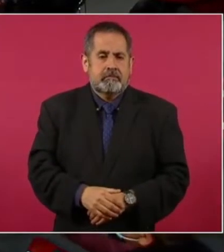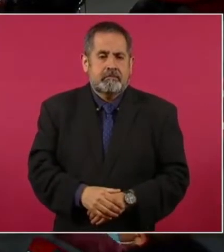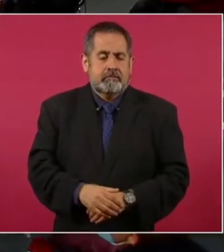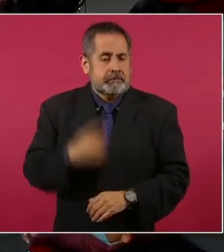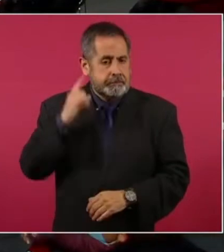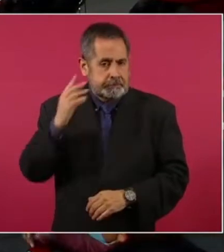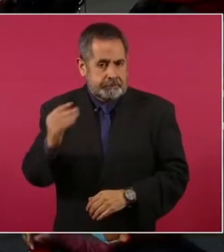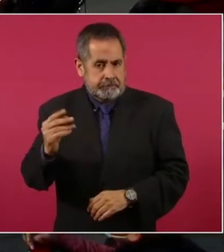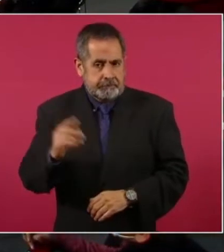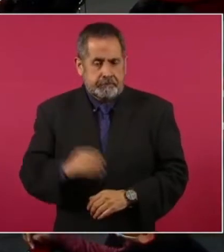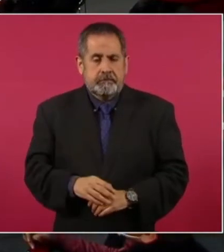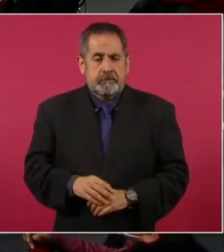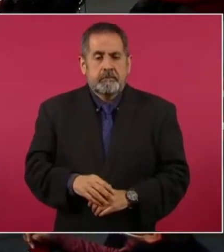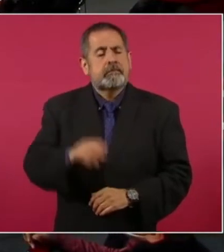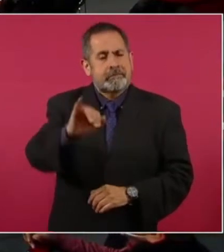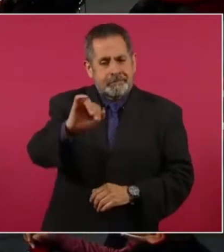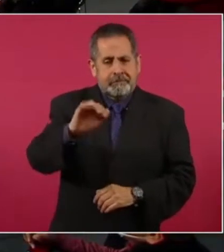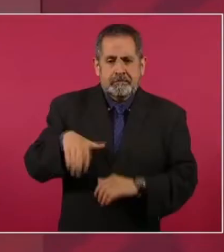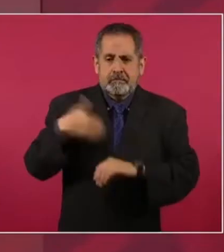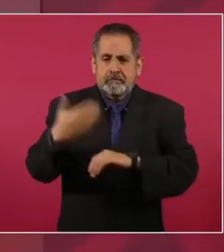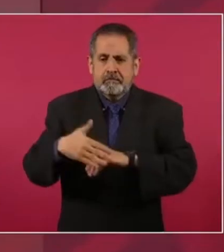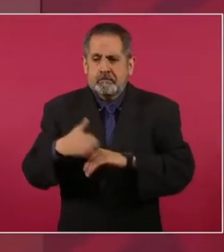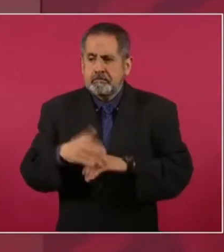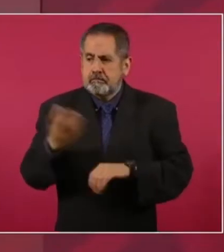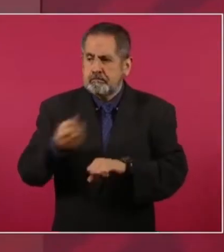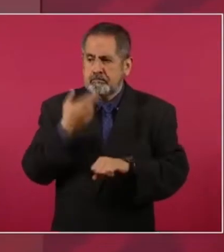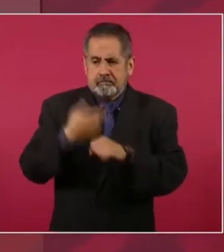Sí, van a estar aquí el secretario de Hacienda,